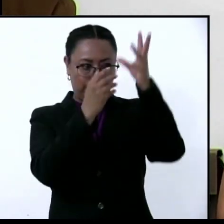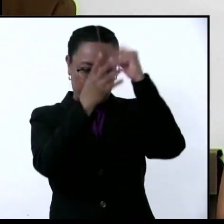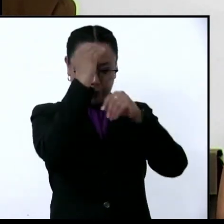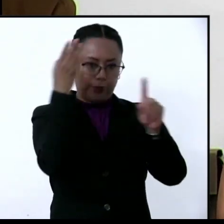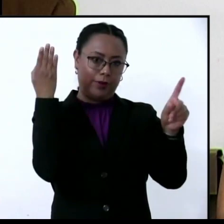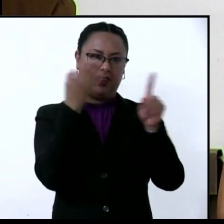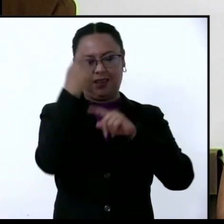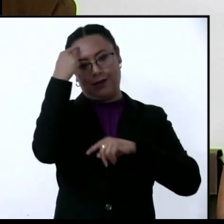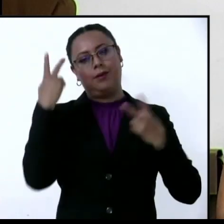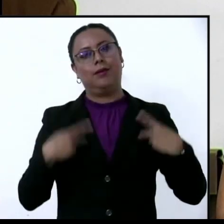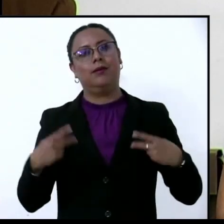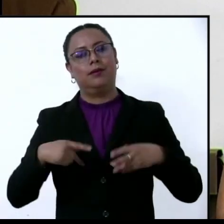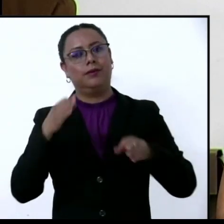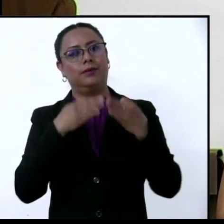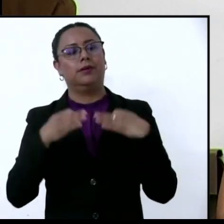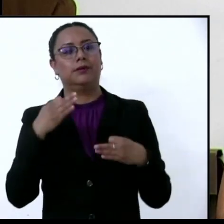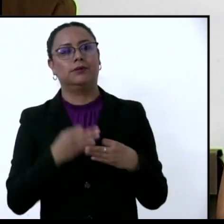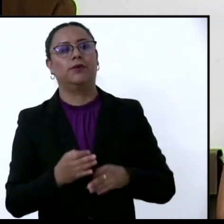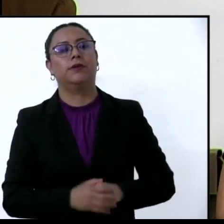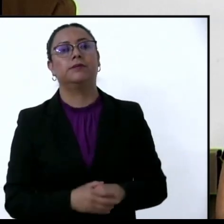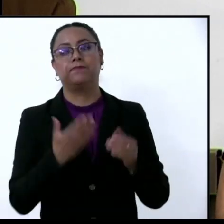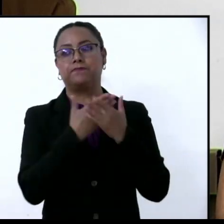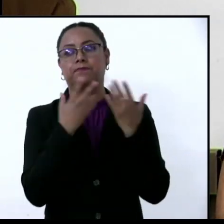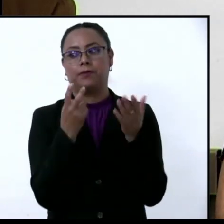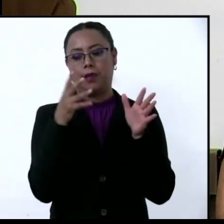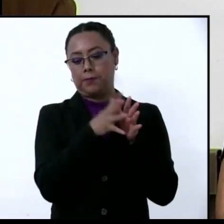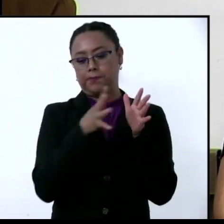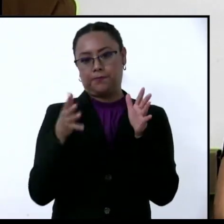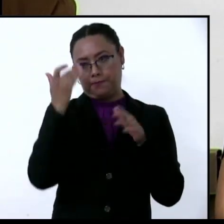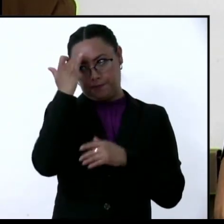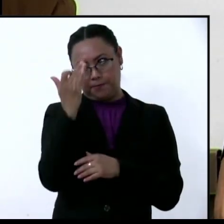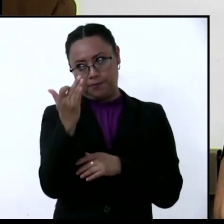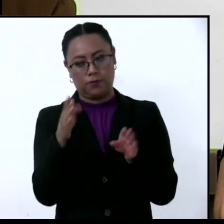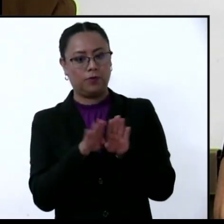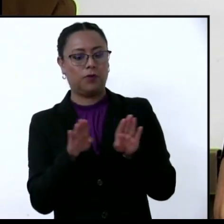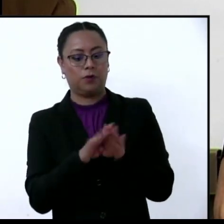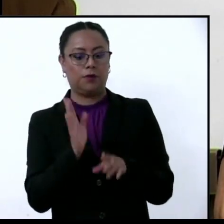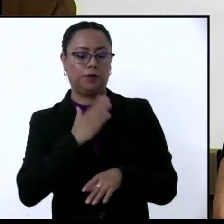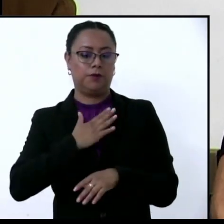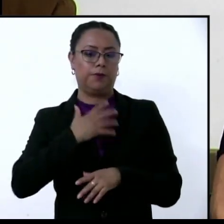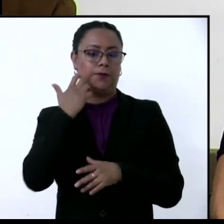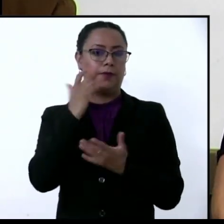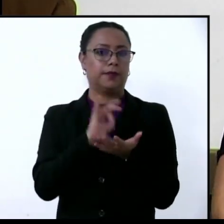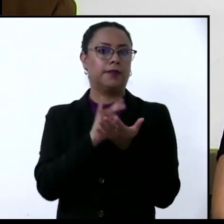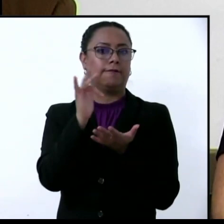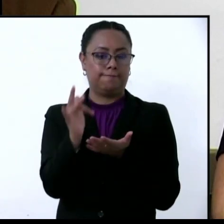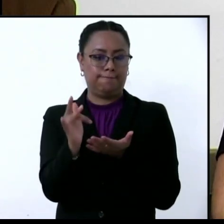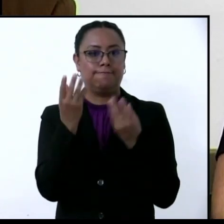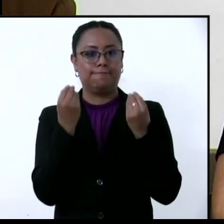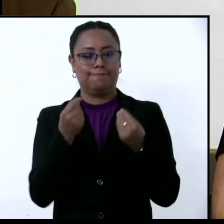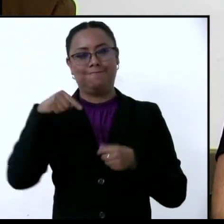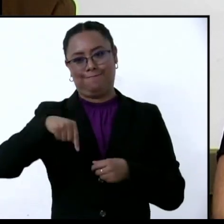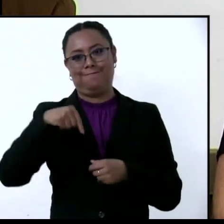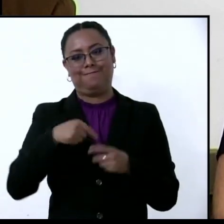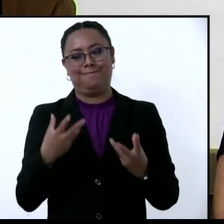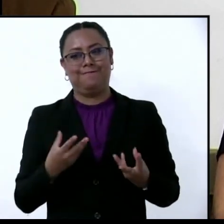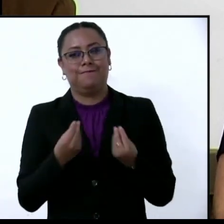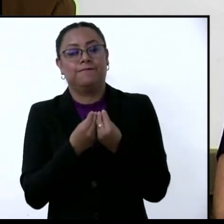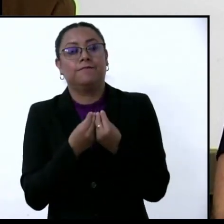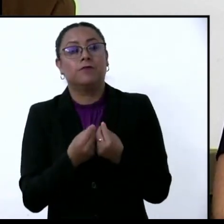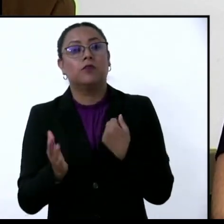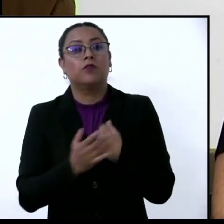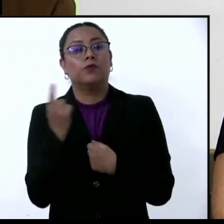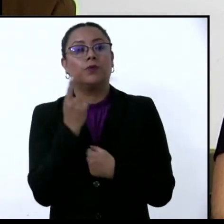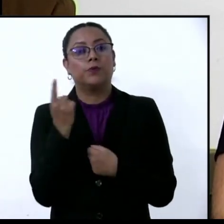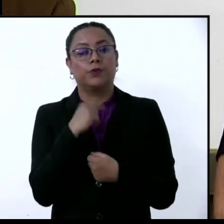personas. Durante este lapso de tiempo quiero agradecer y aprovechar también el espacio para compartirles que dentro